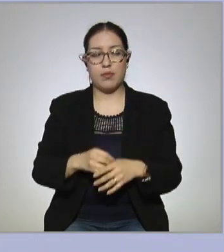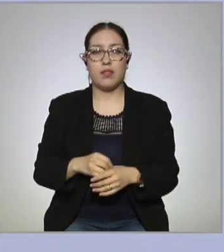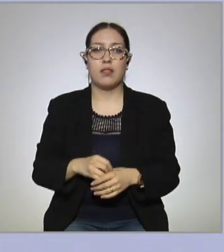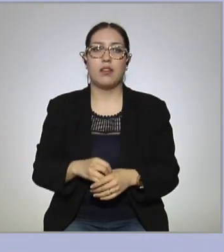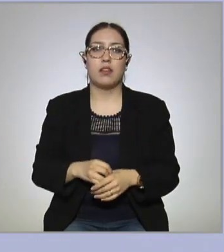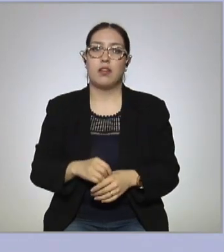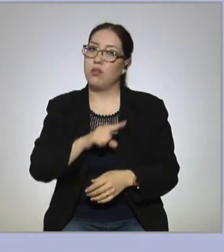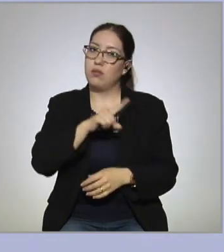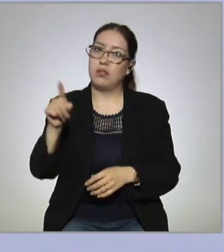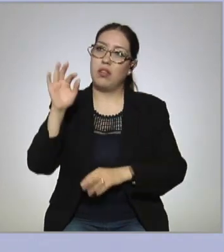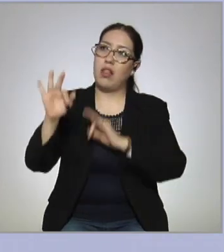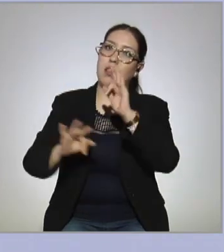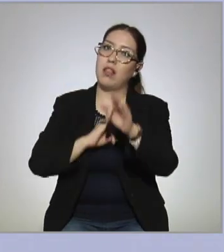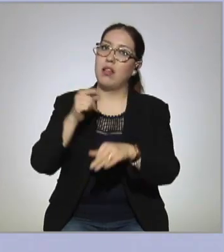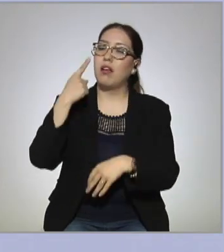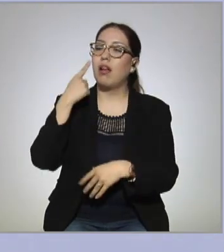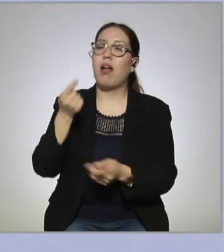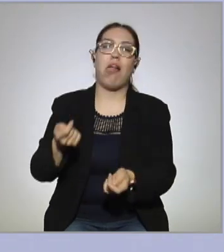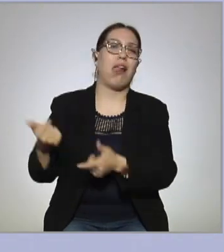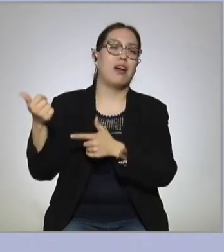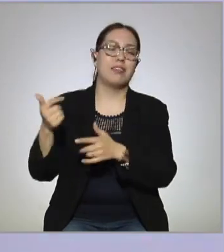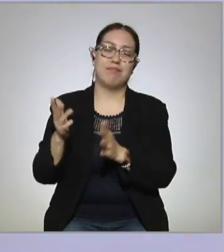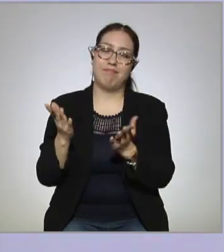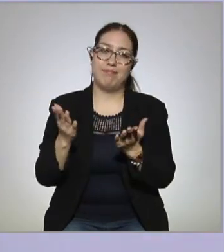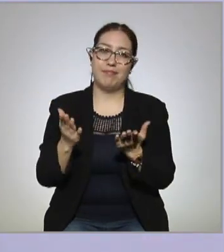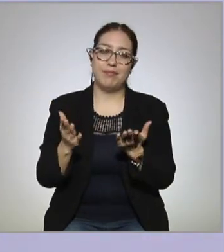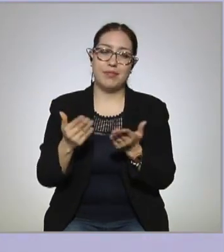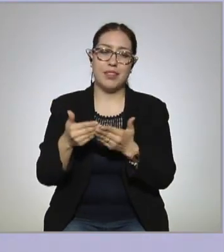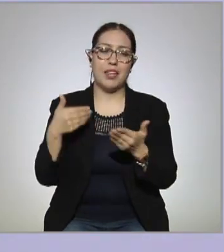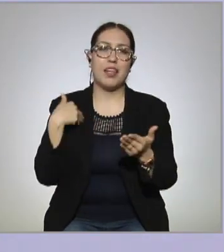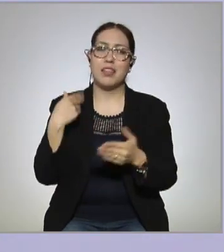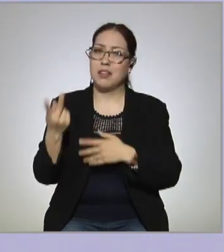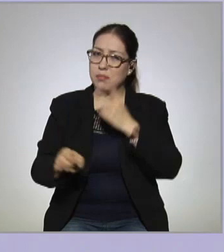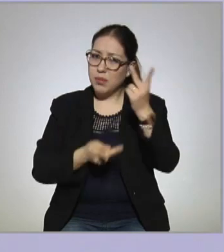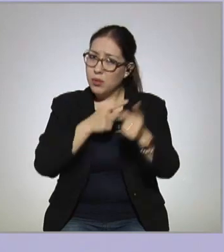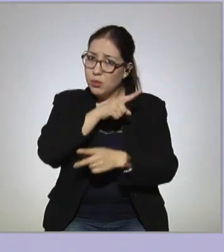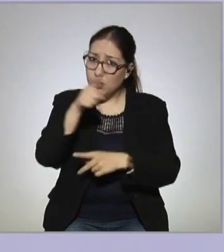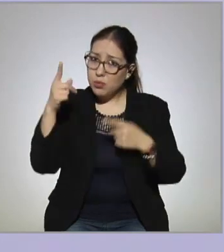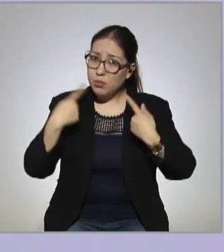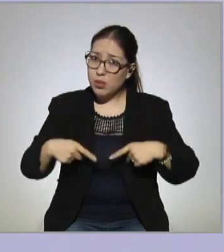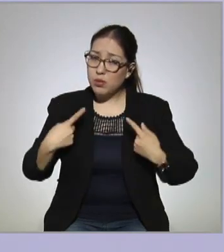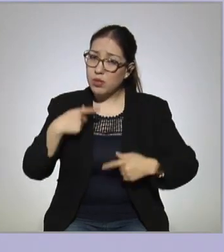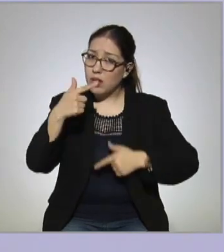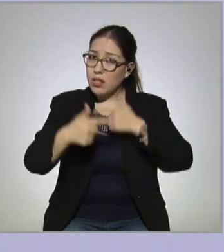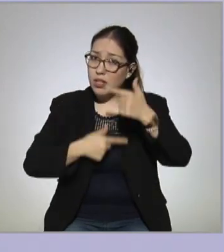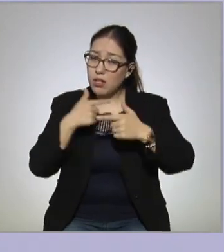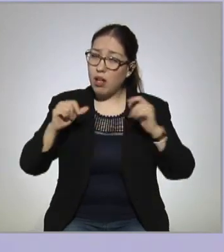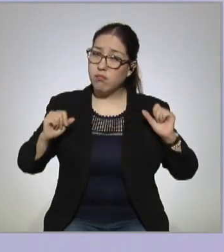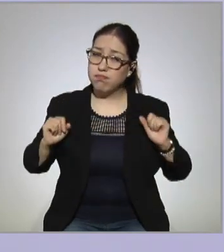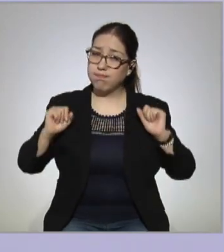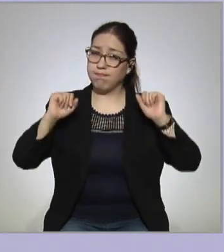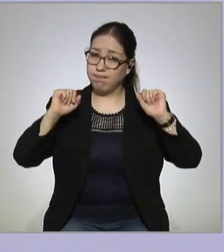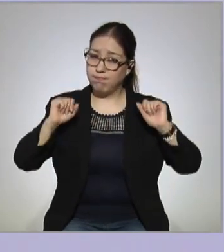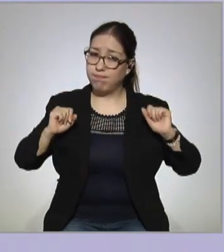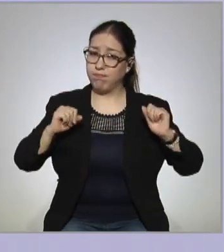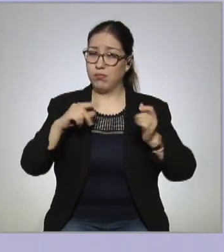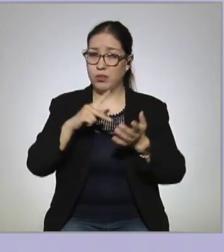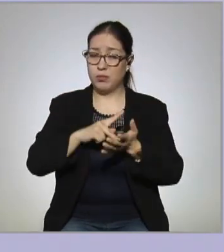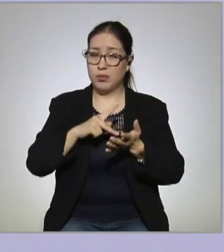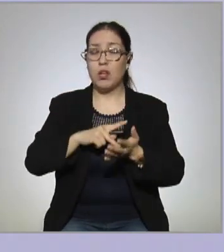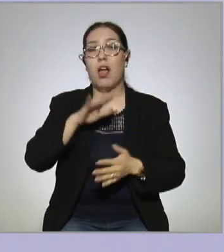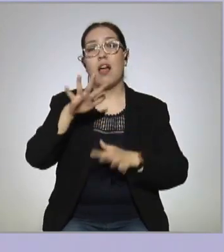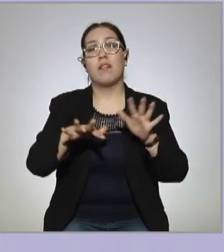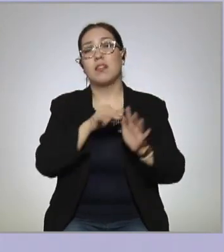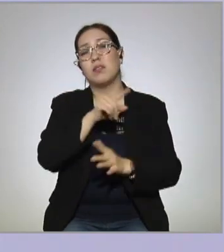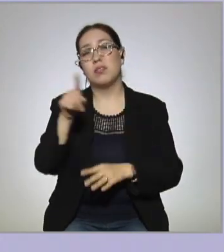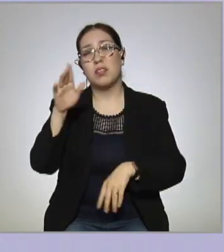tratamientos empíricos que normalmente estamos acostumbrados. Antes de irnos, les quiero preguntar, gente que se lastima en los gimnasios, acaba de decir un peso. Luego queremos levantar